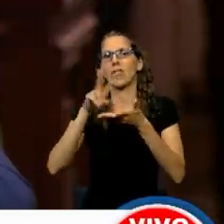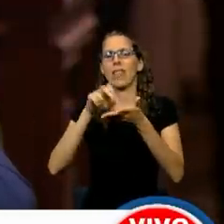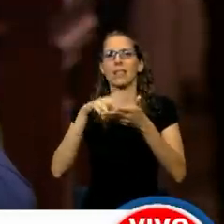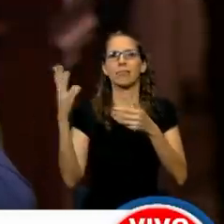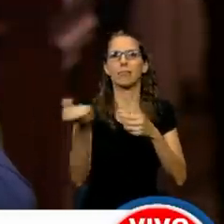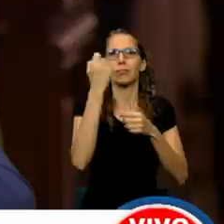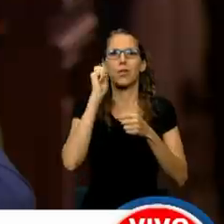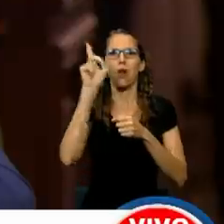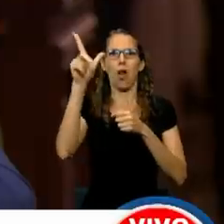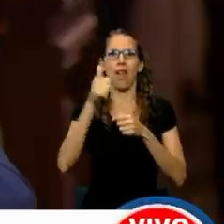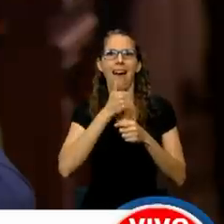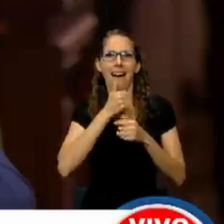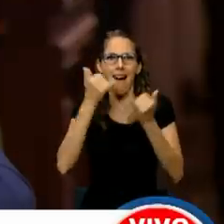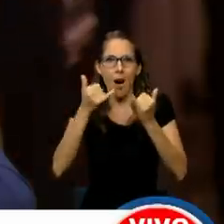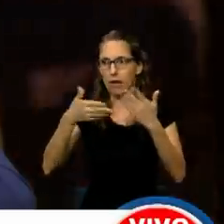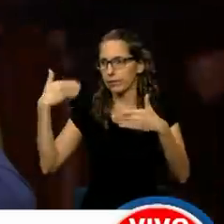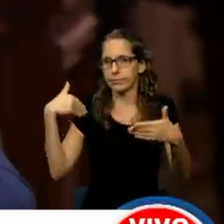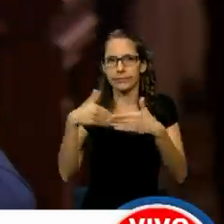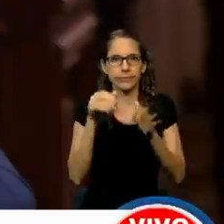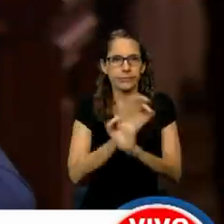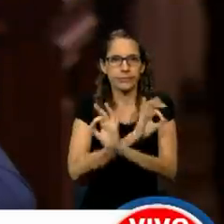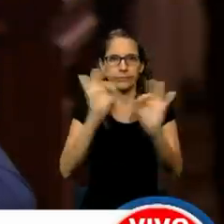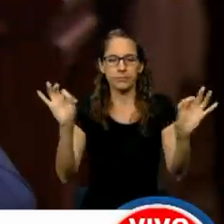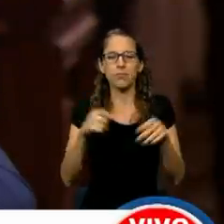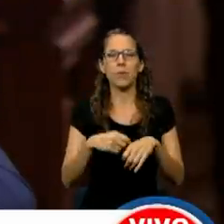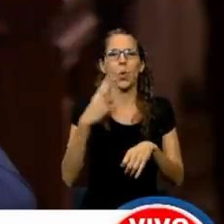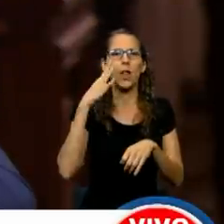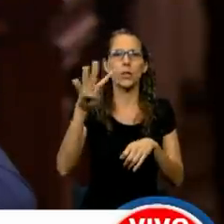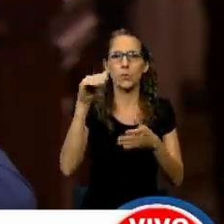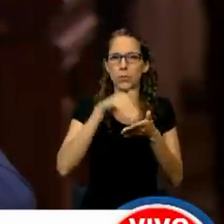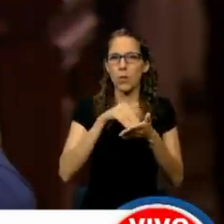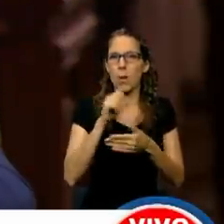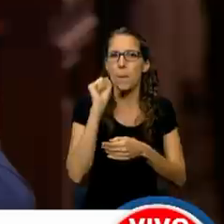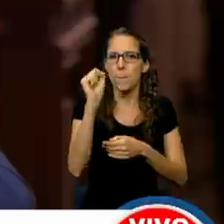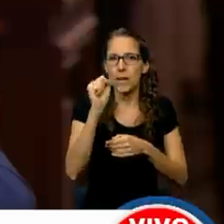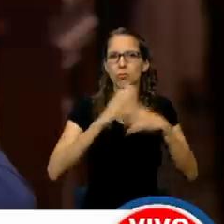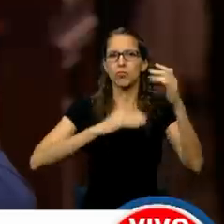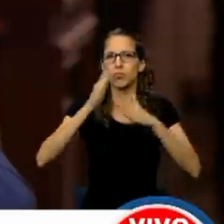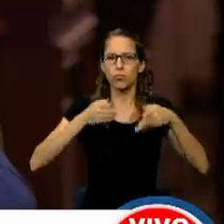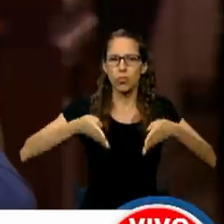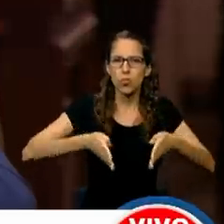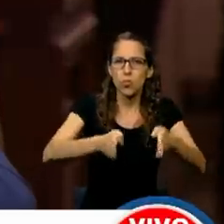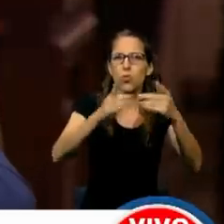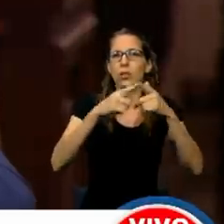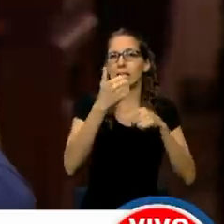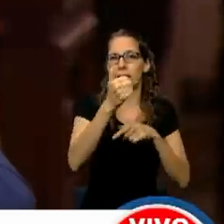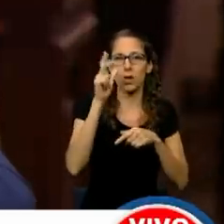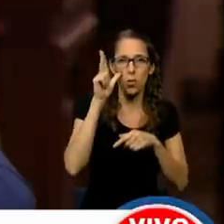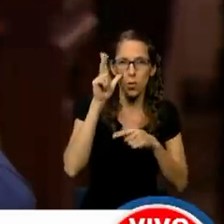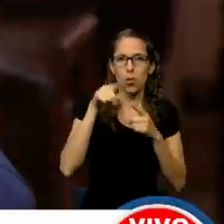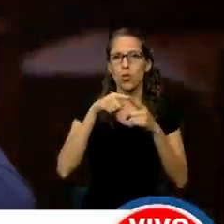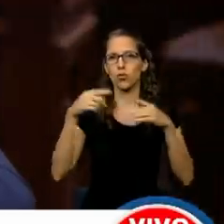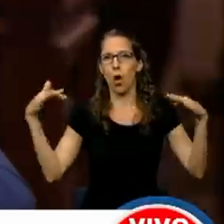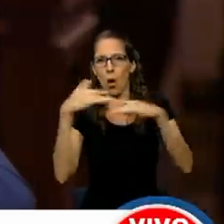tienen más de 4 mil millones de pesos en obras viales la ruta 68 la